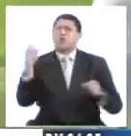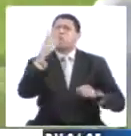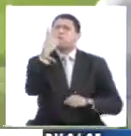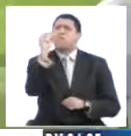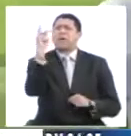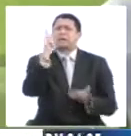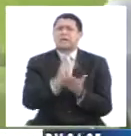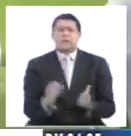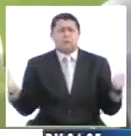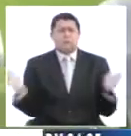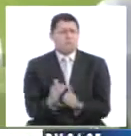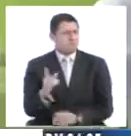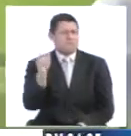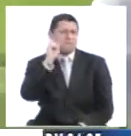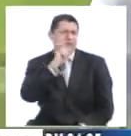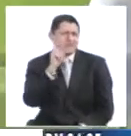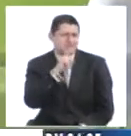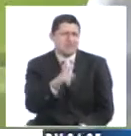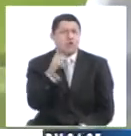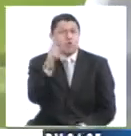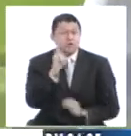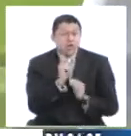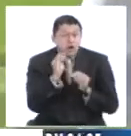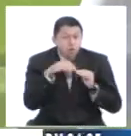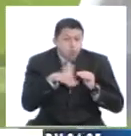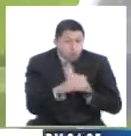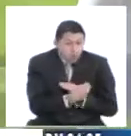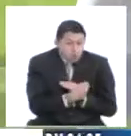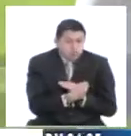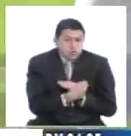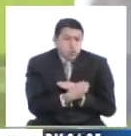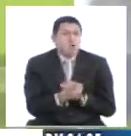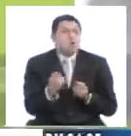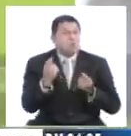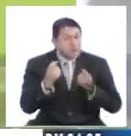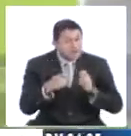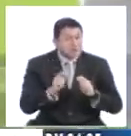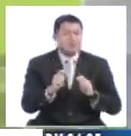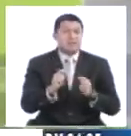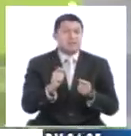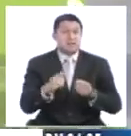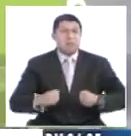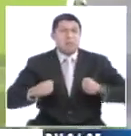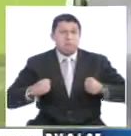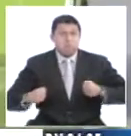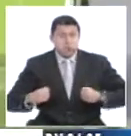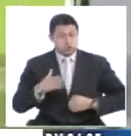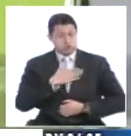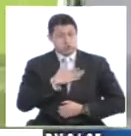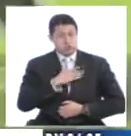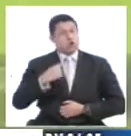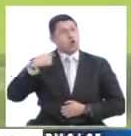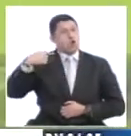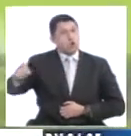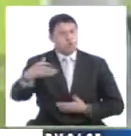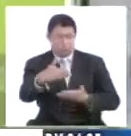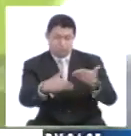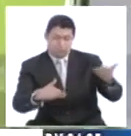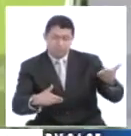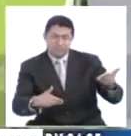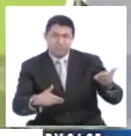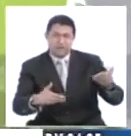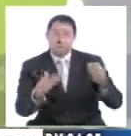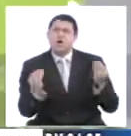kilos que nunca perdió 20 kilos usted escondió su 20 kilos hay que buscar la manera de que el poder sobre el peso lo tengas tú no lo tenga un papel entonces